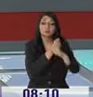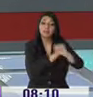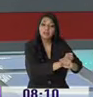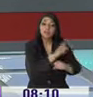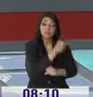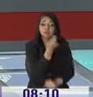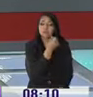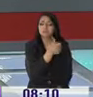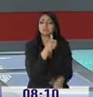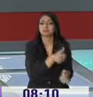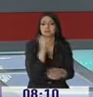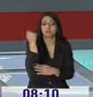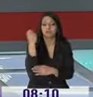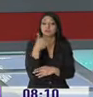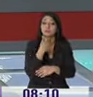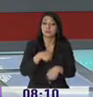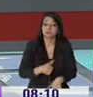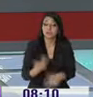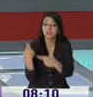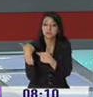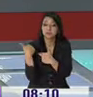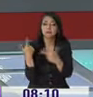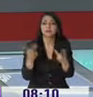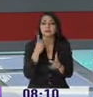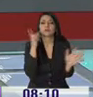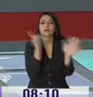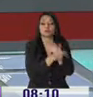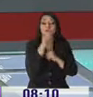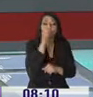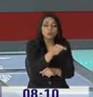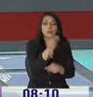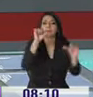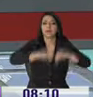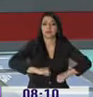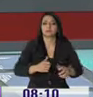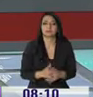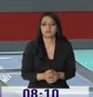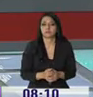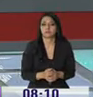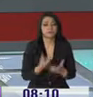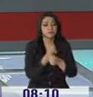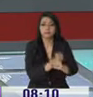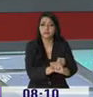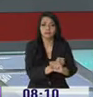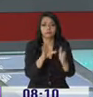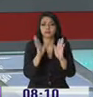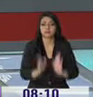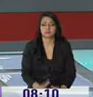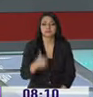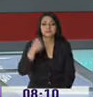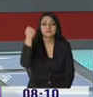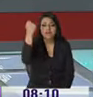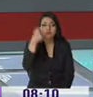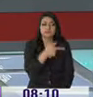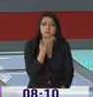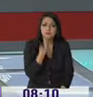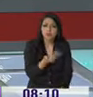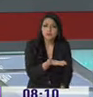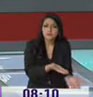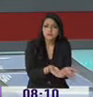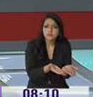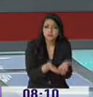están en su derecho. Pero también el otro lado, en este lado del ciudadano, nosotros también tenemos el derecho de decirles, mejoremos, si hay cómo,